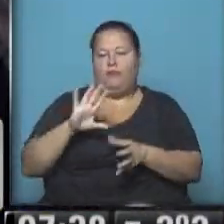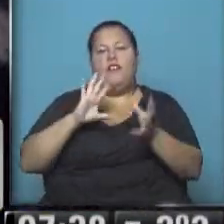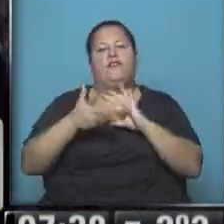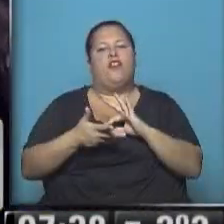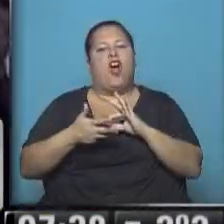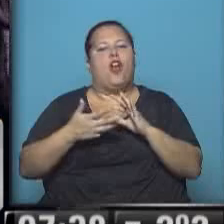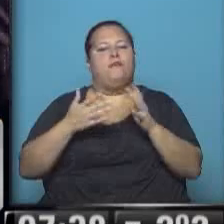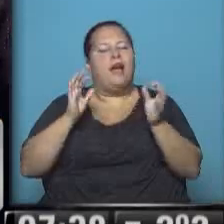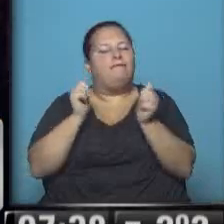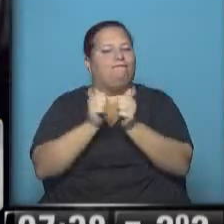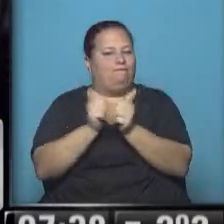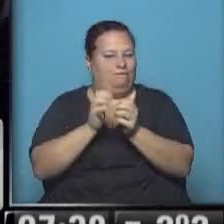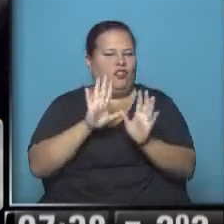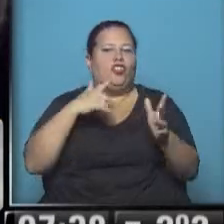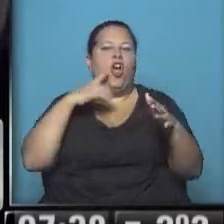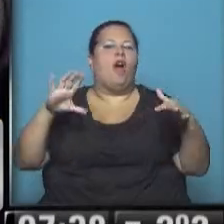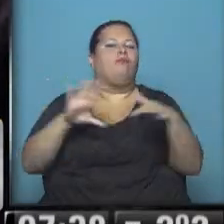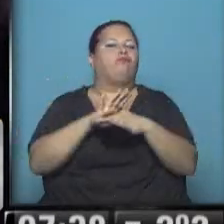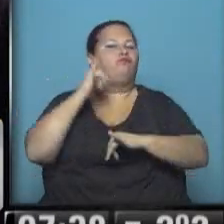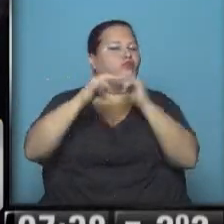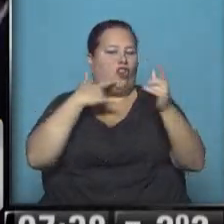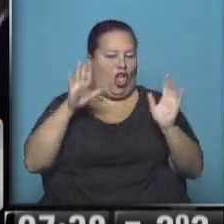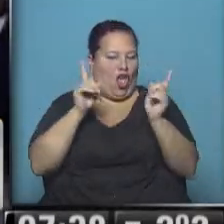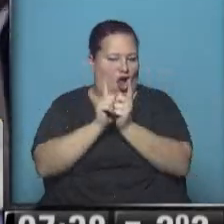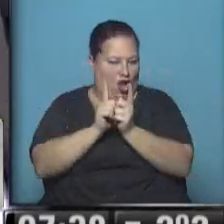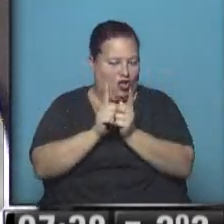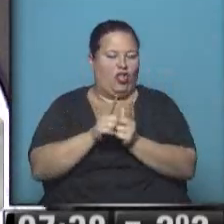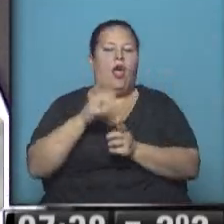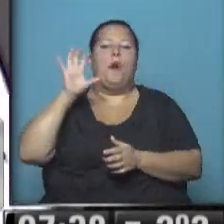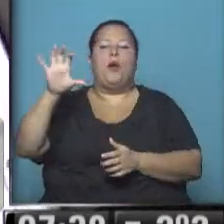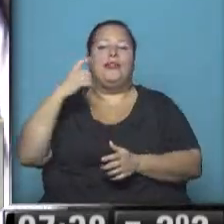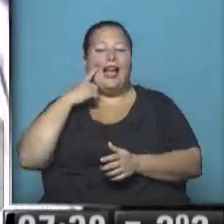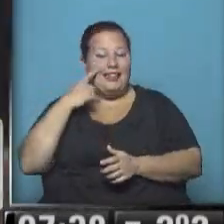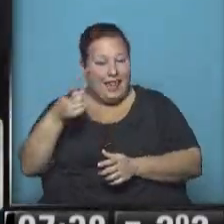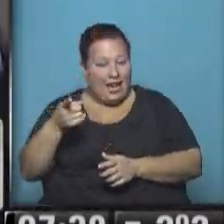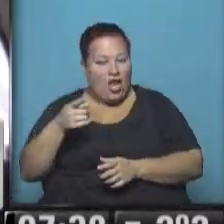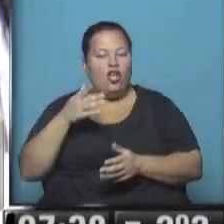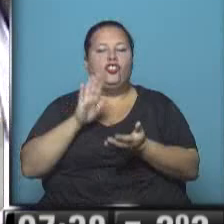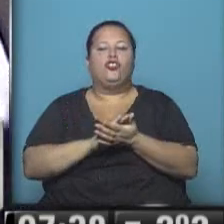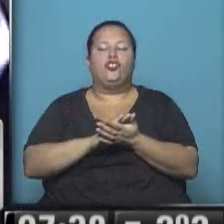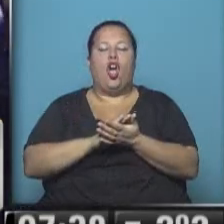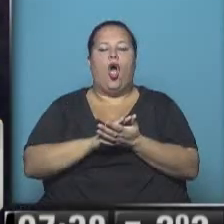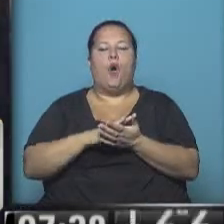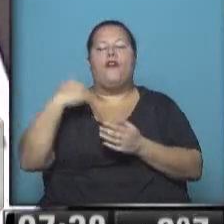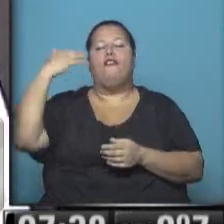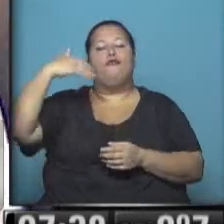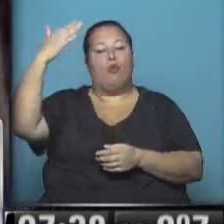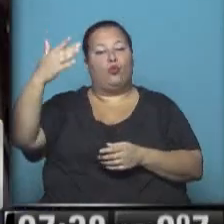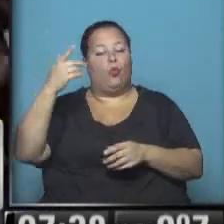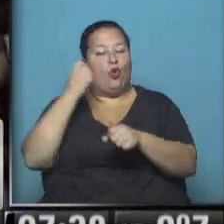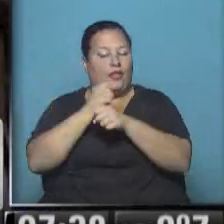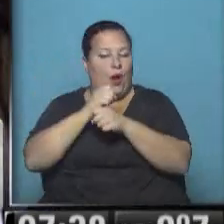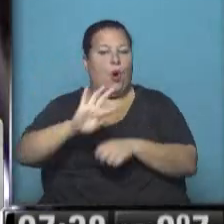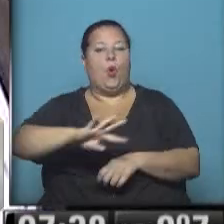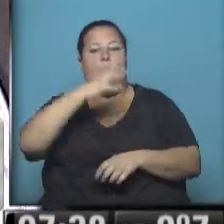manera muy cercana Claro sin dar más precisiones en la provincia de Entre Ríos para lo que va a ser el la futura gestión